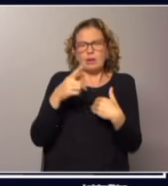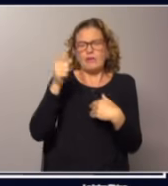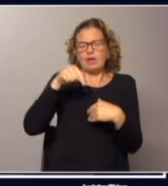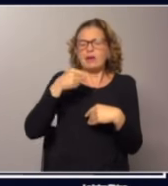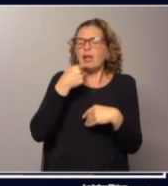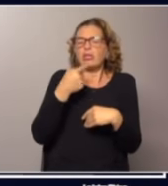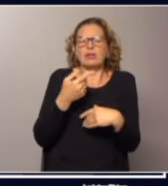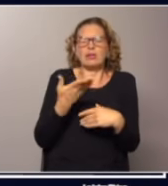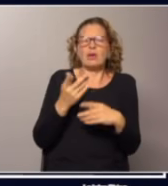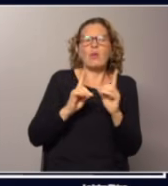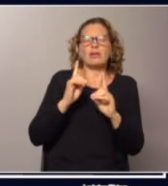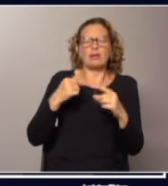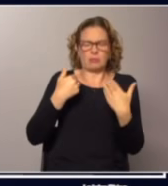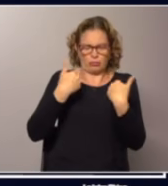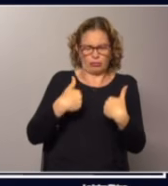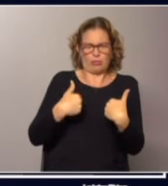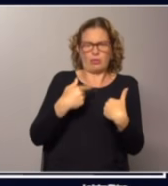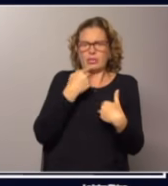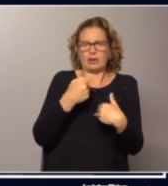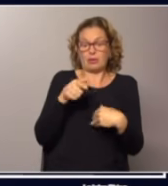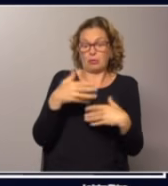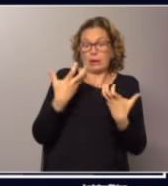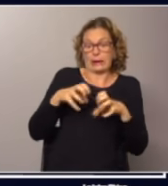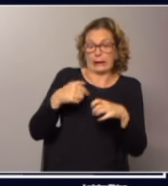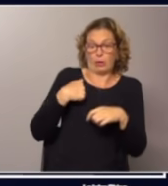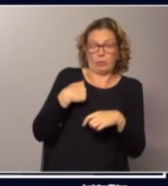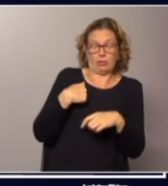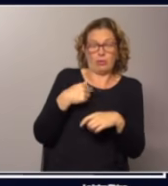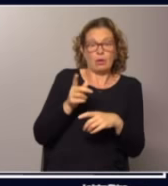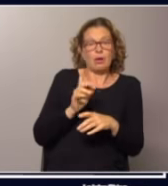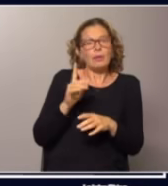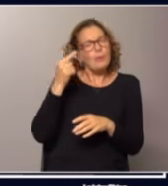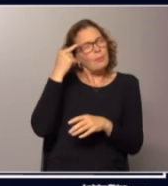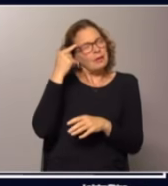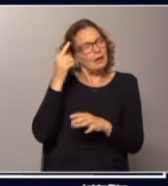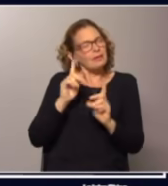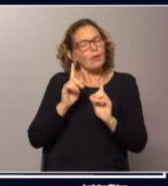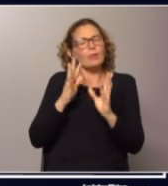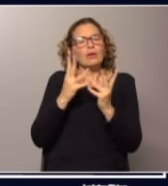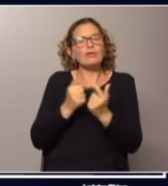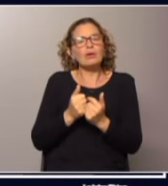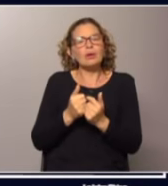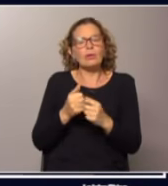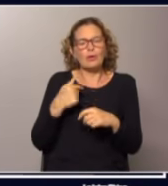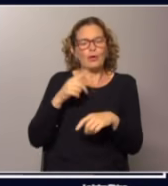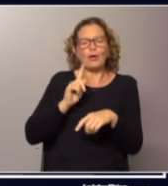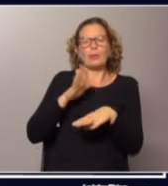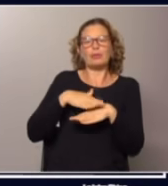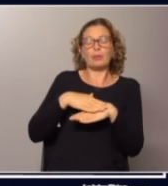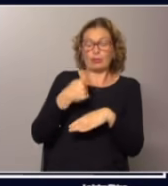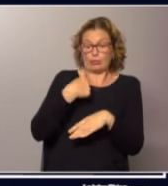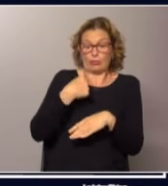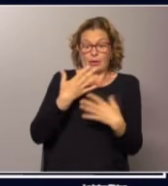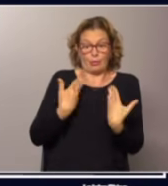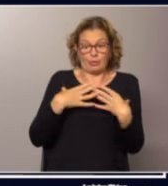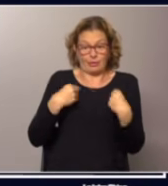línea o hacer de nosotros lo que ellos quieren porque es como de algún modo no hacerse cargo de que uno en